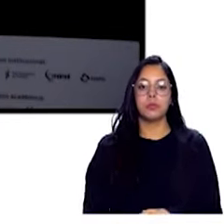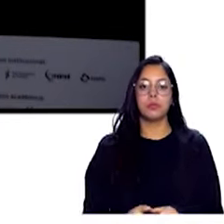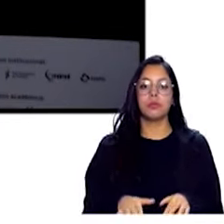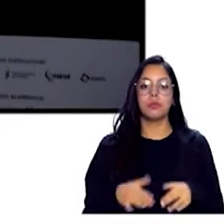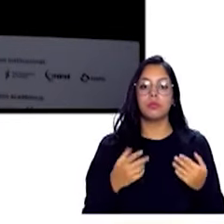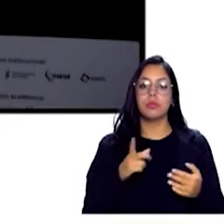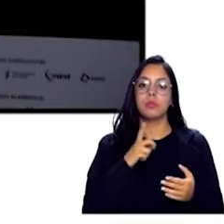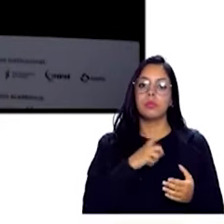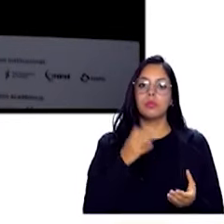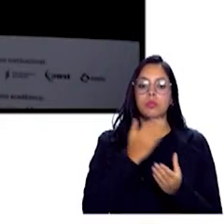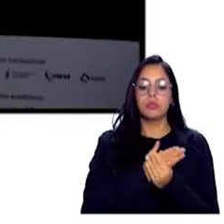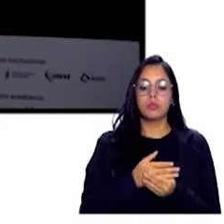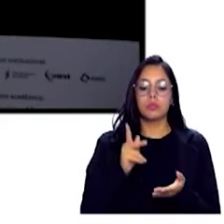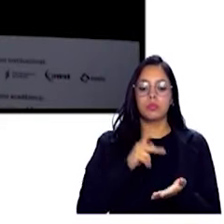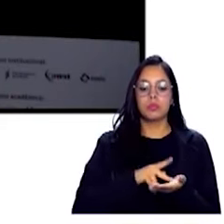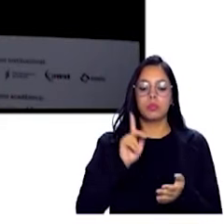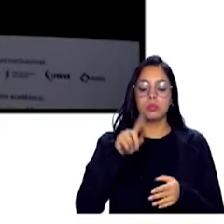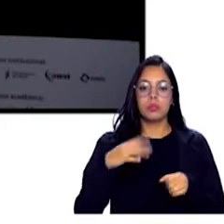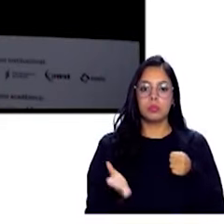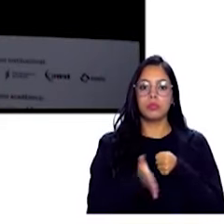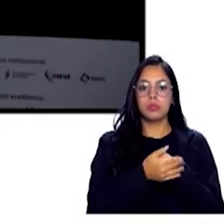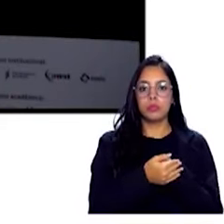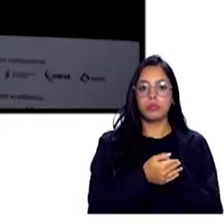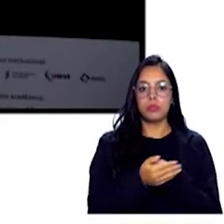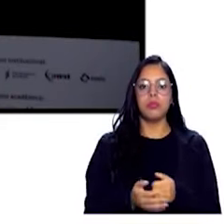la libert la